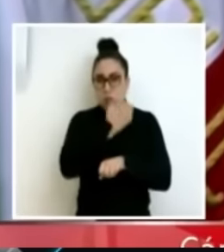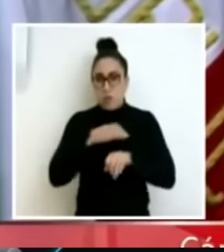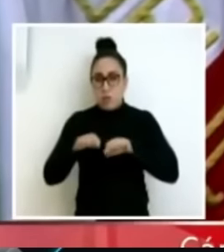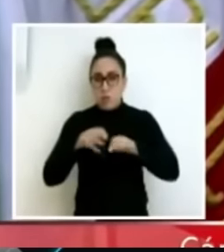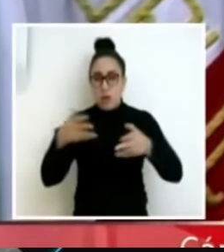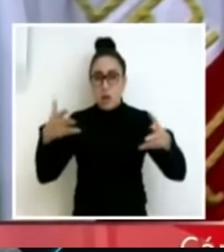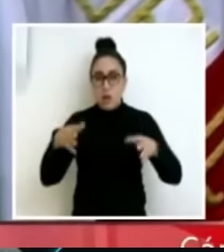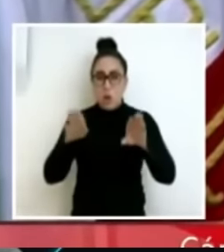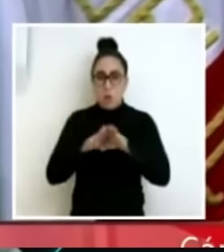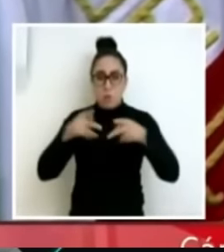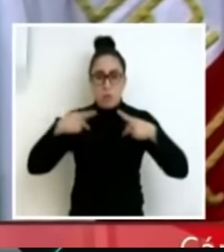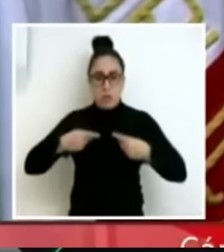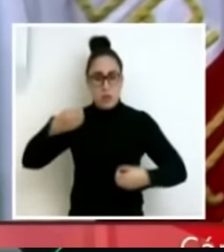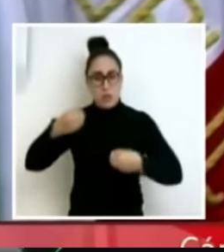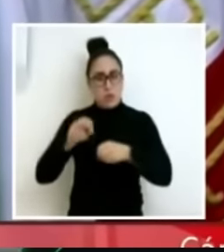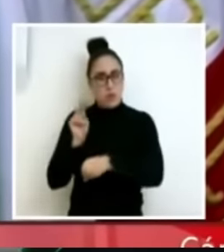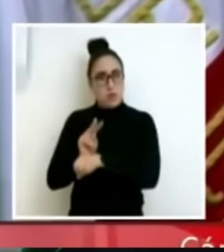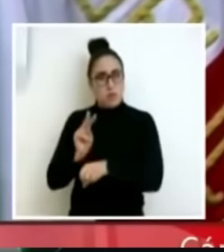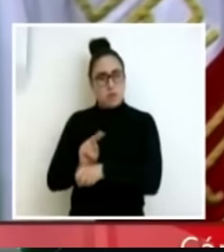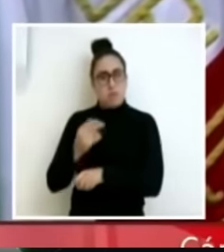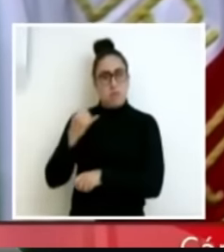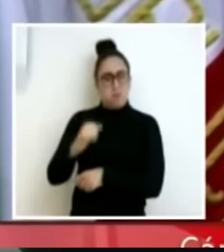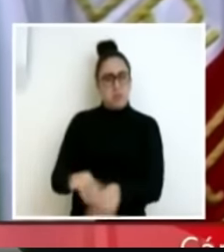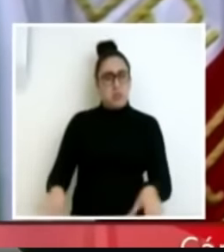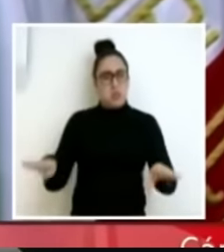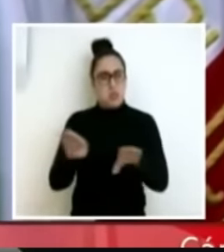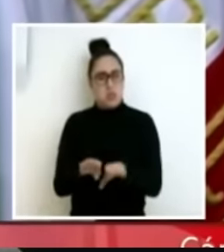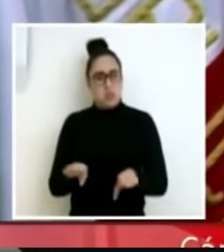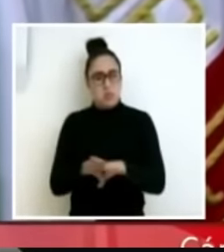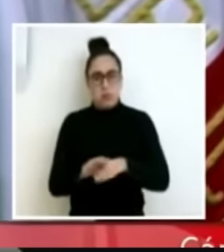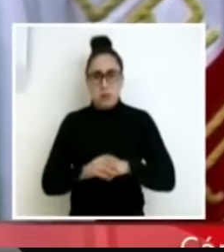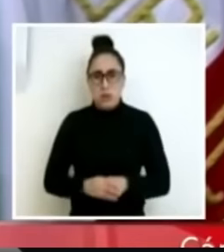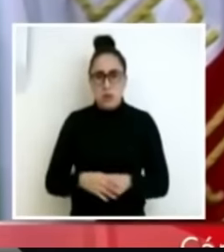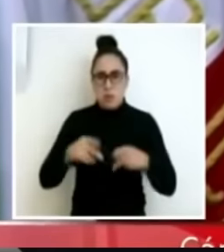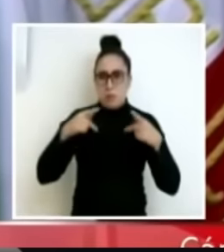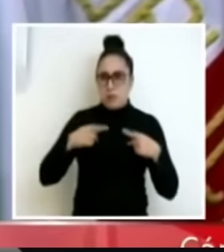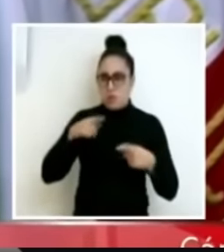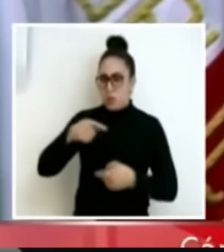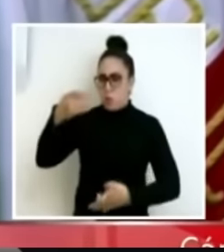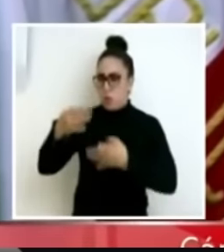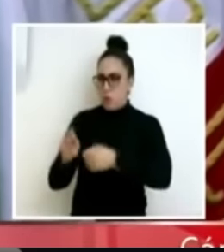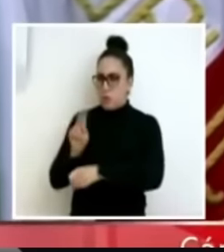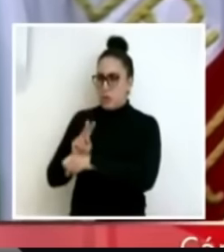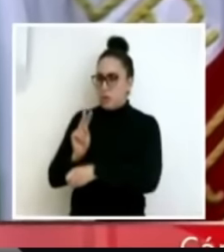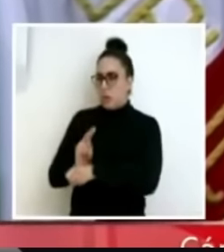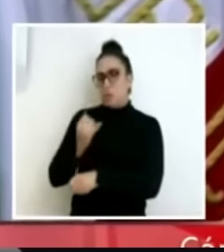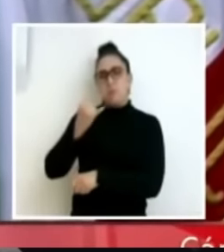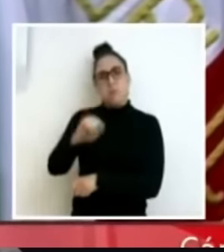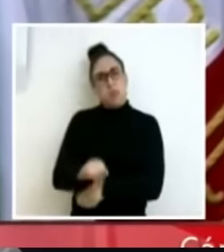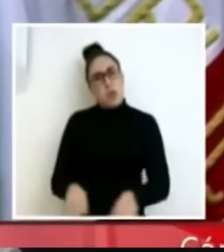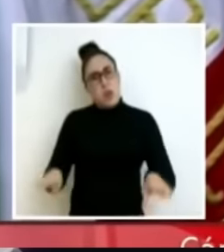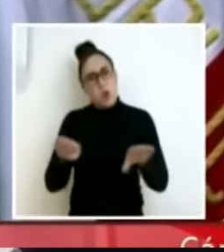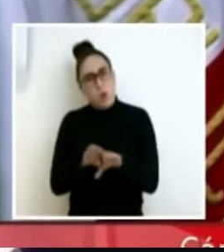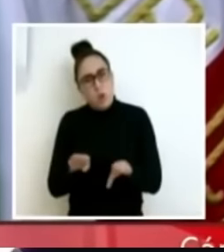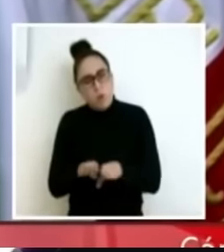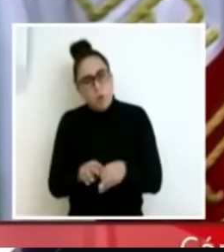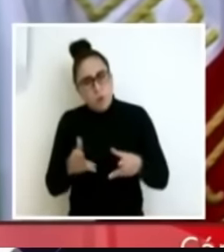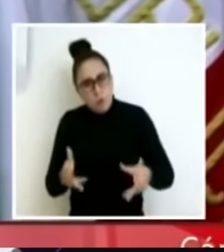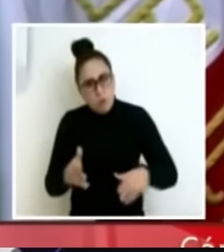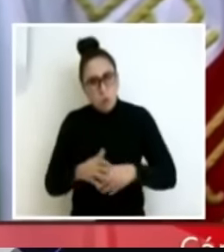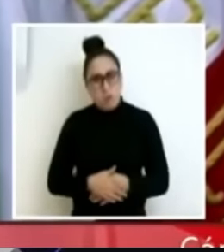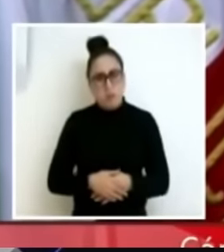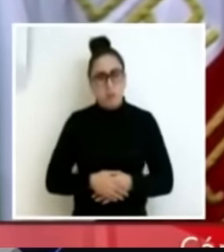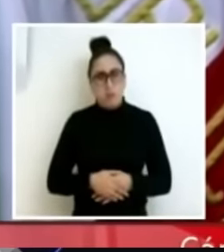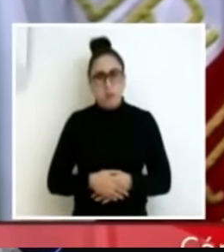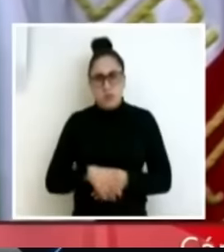nos atrevemos a creer que se puede vigilar a los jueces? ¿Cómo nos atrevemos si ellos nunca